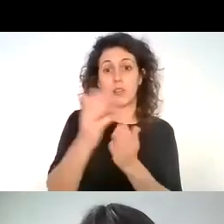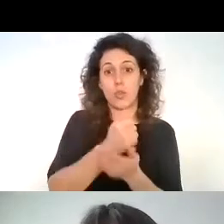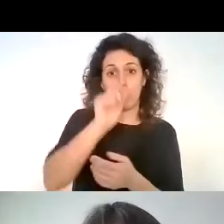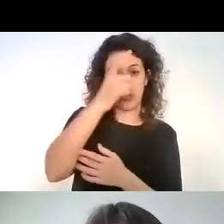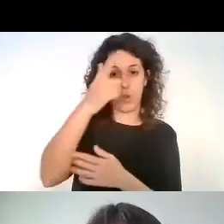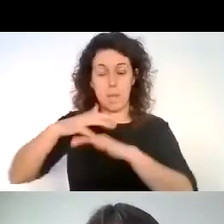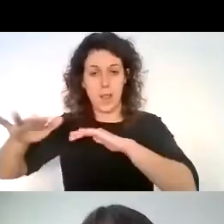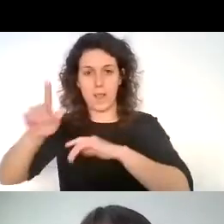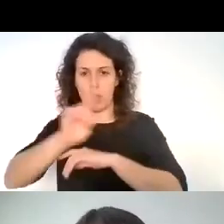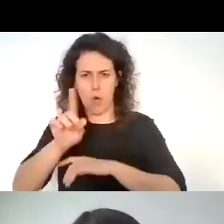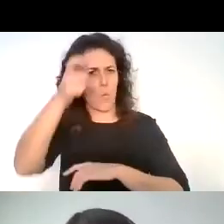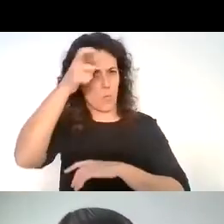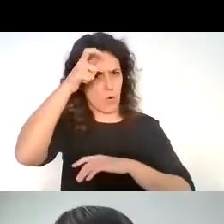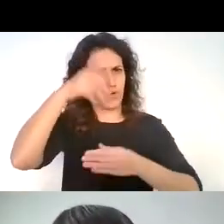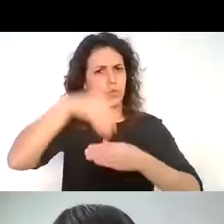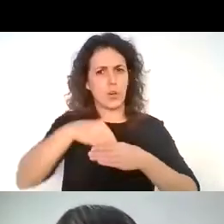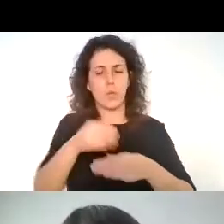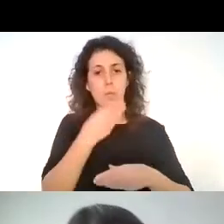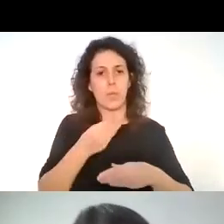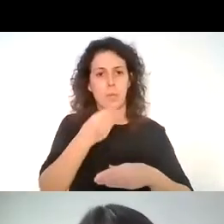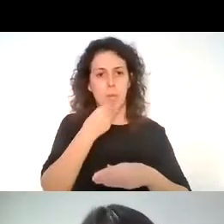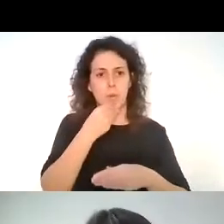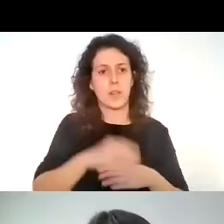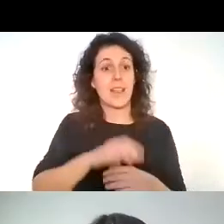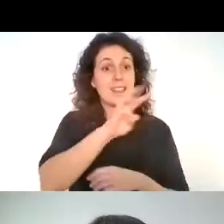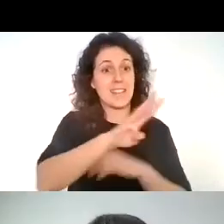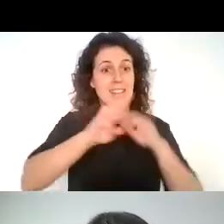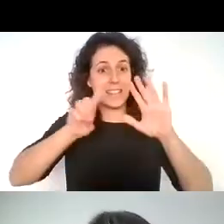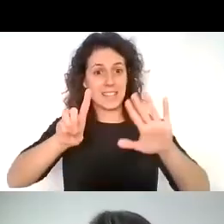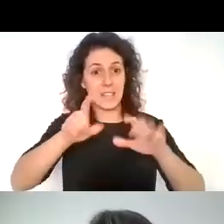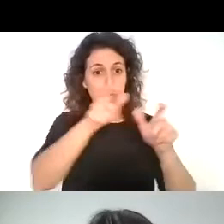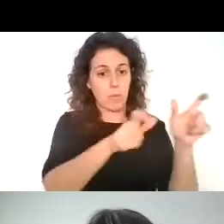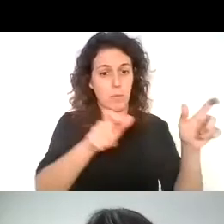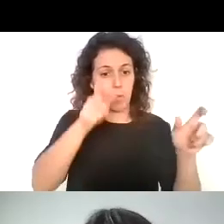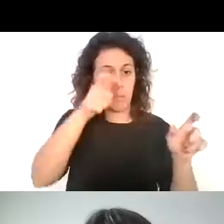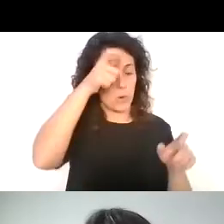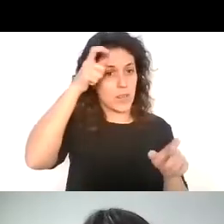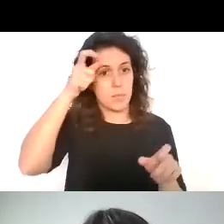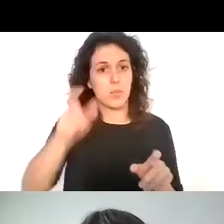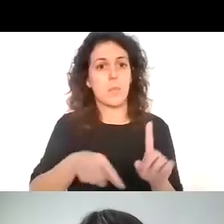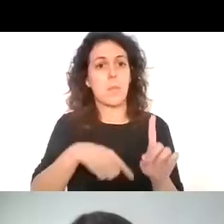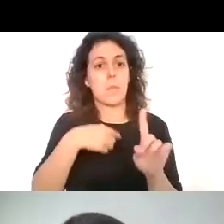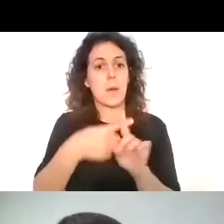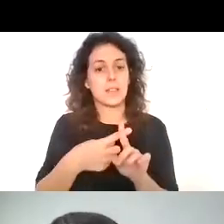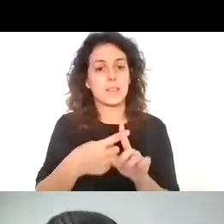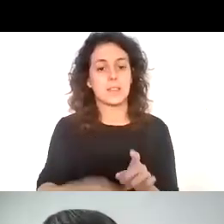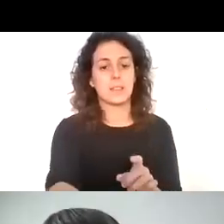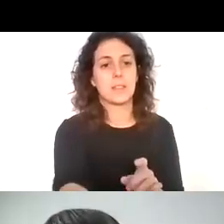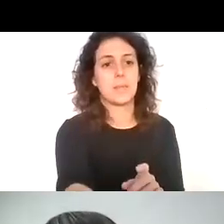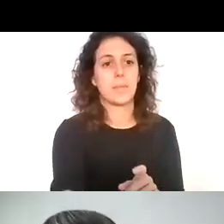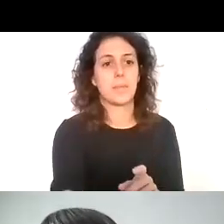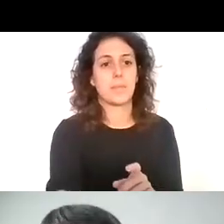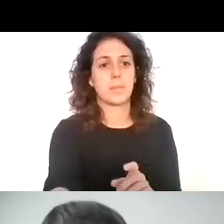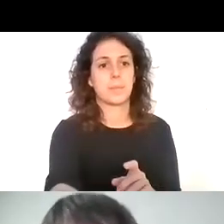interior magníficos, está formado por 36 municipios y que por lo tanto ya me da paso un poco a explicar